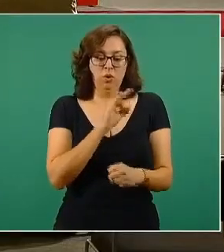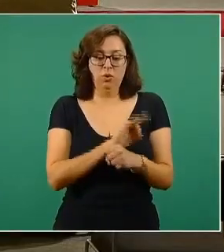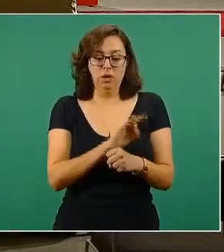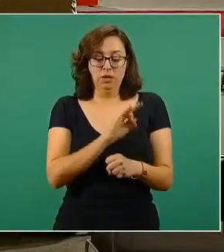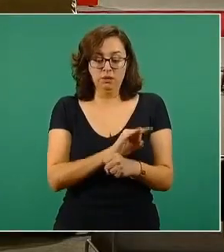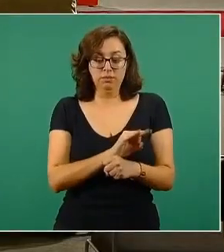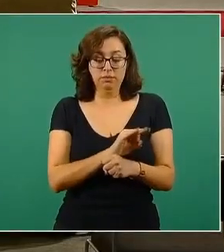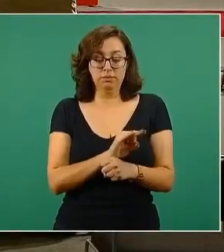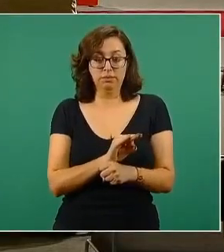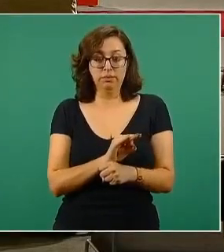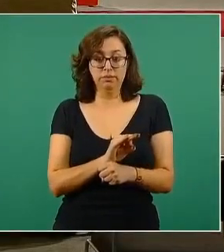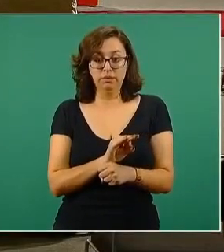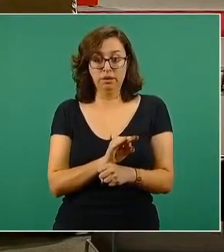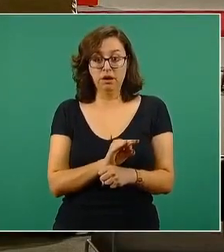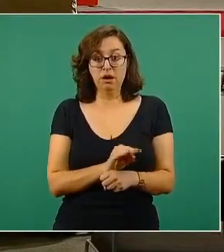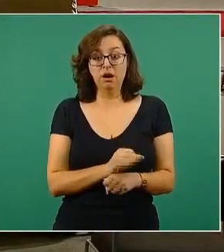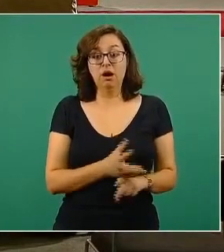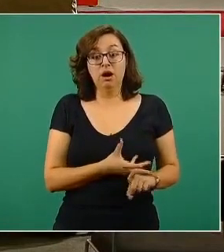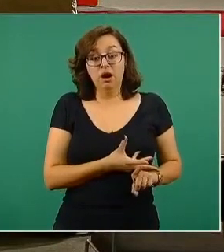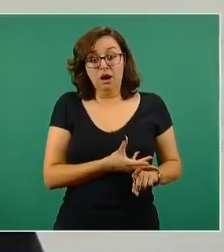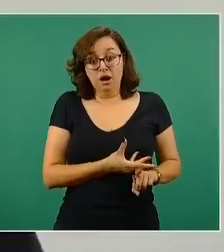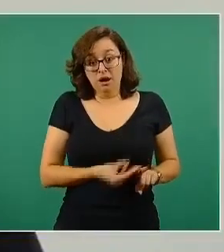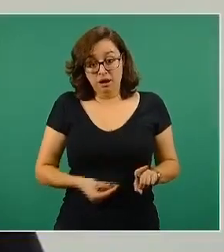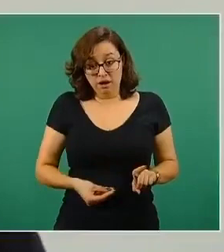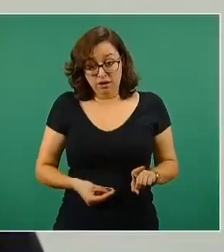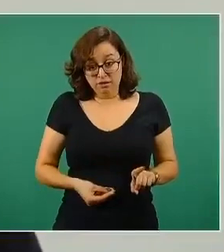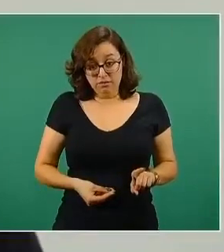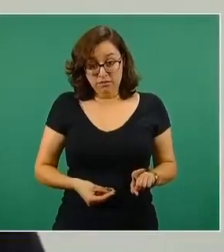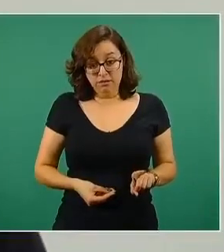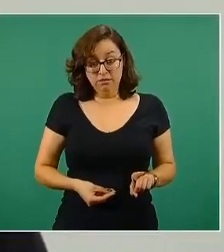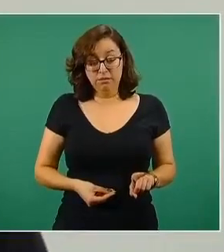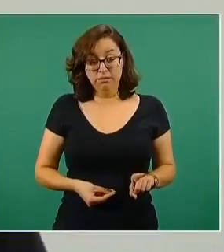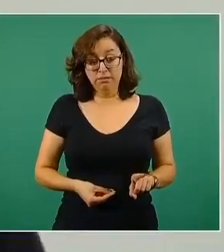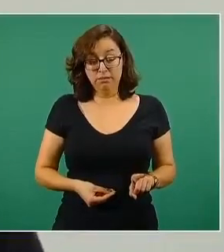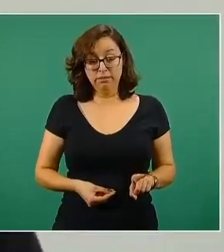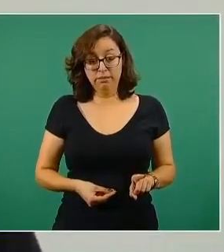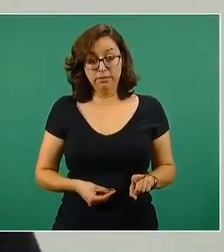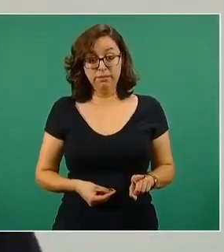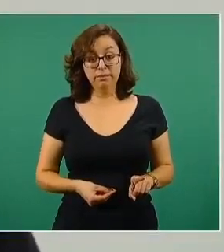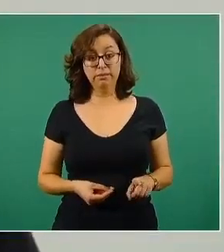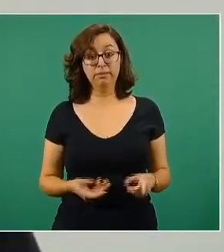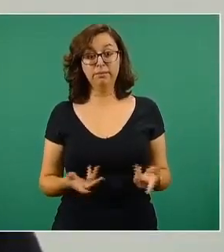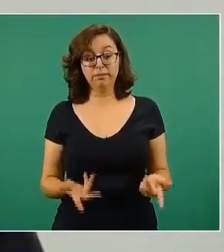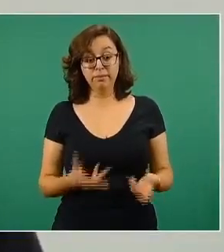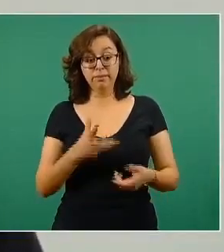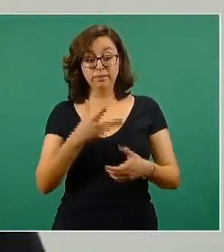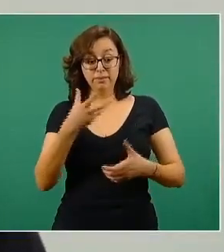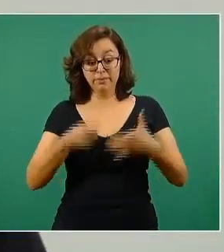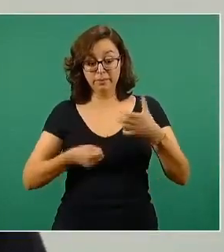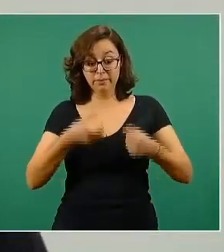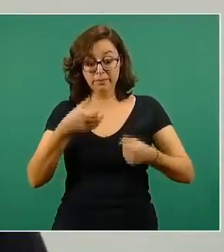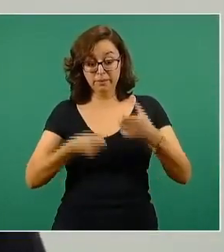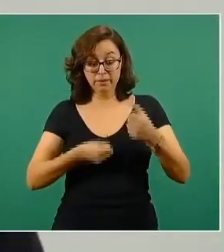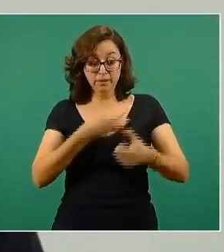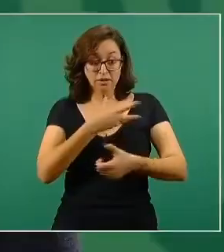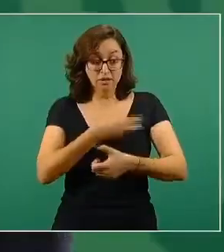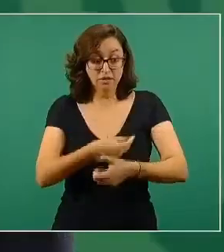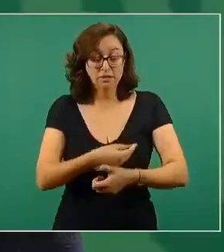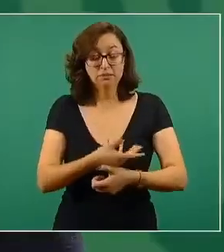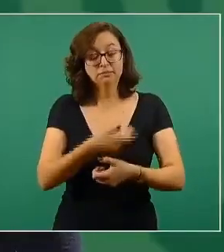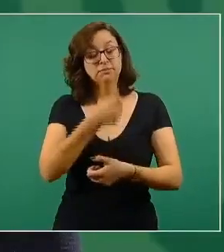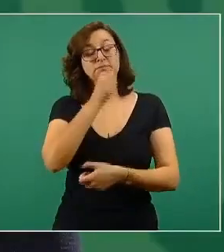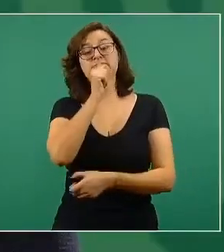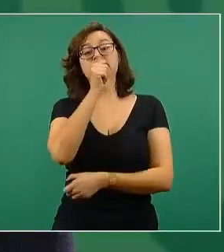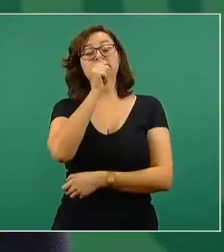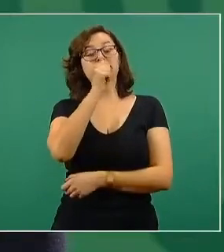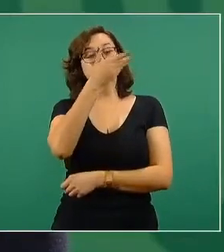vacuna, ¿sí?, pudiera también generar tanto transferencia en la leche y protección. No lo sabemos porque pues